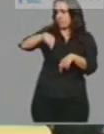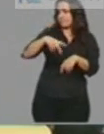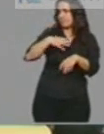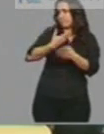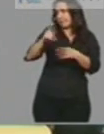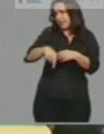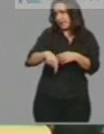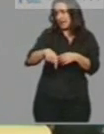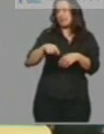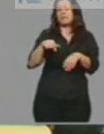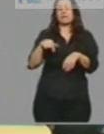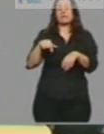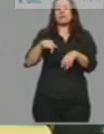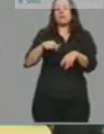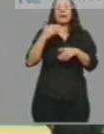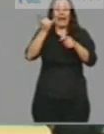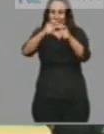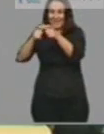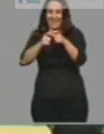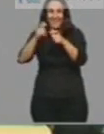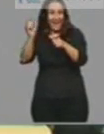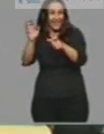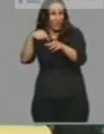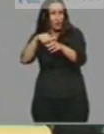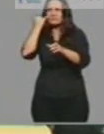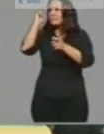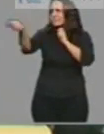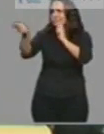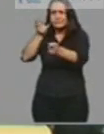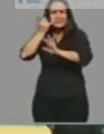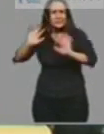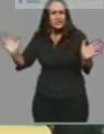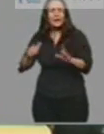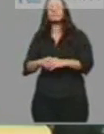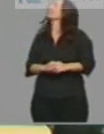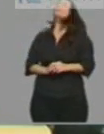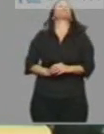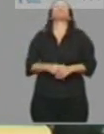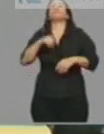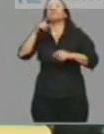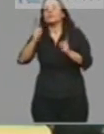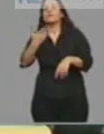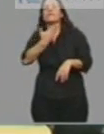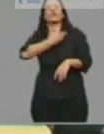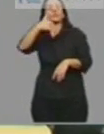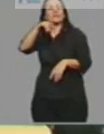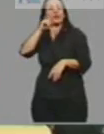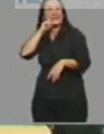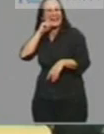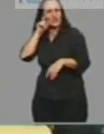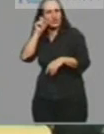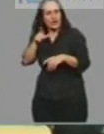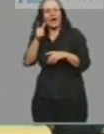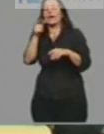dólares, tenedores de bonos. Y a los organismos multilaterales de crédito, entre ellos al Fondo Monetario Internacional, cuando